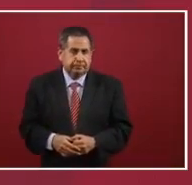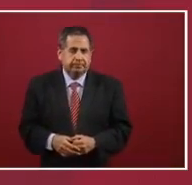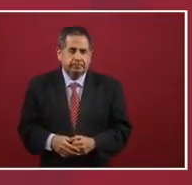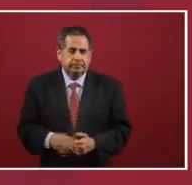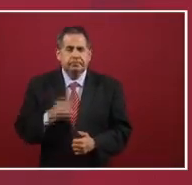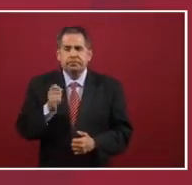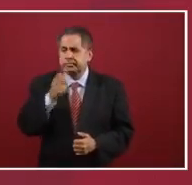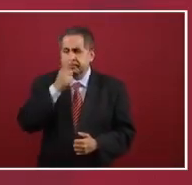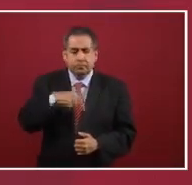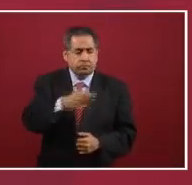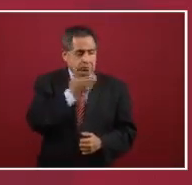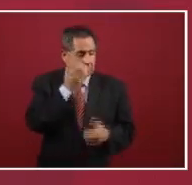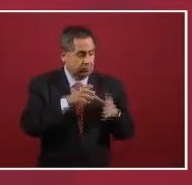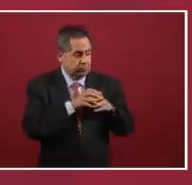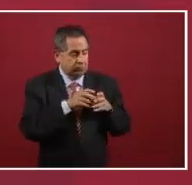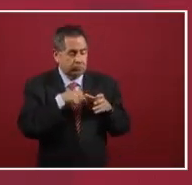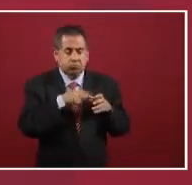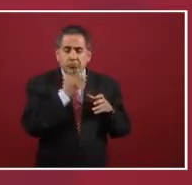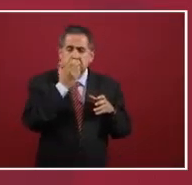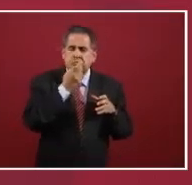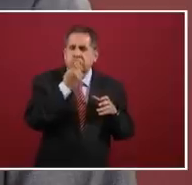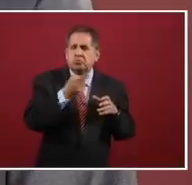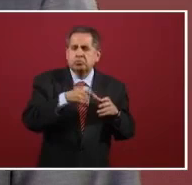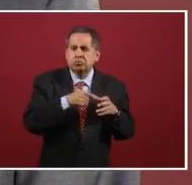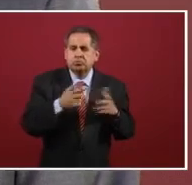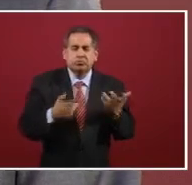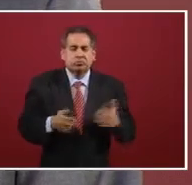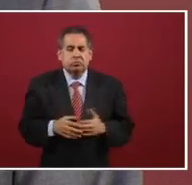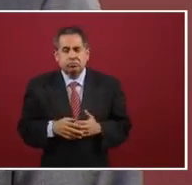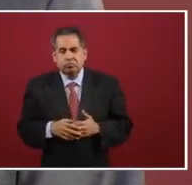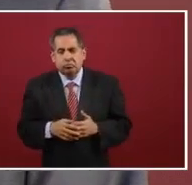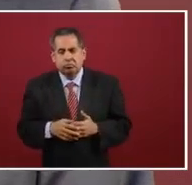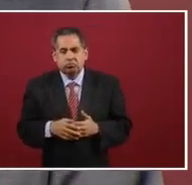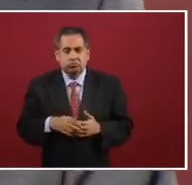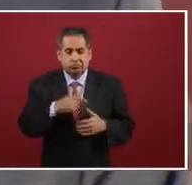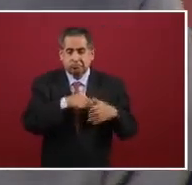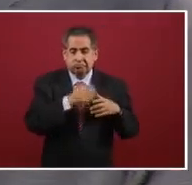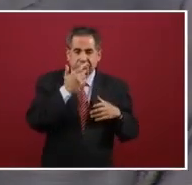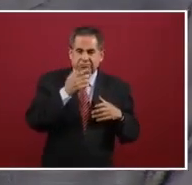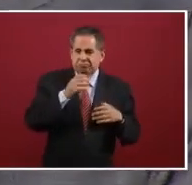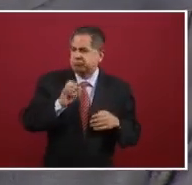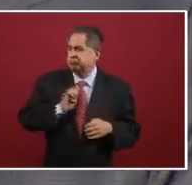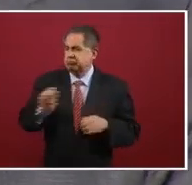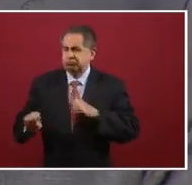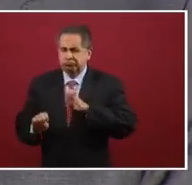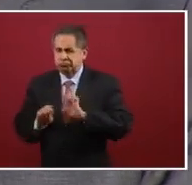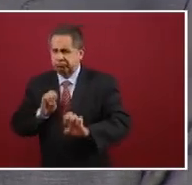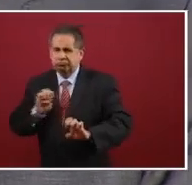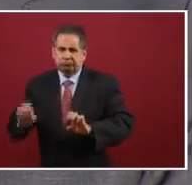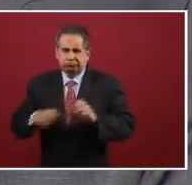¿Qué dicen los conservadores, los que están a favor de la xenofobia?